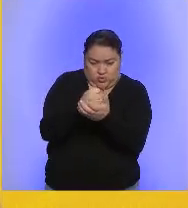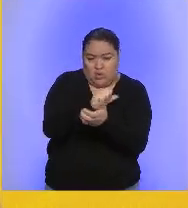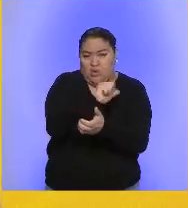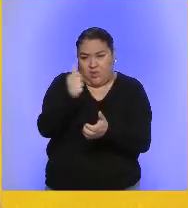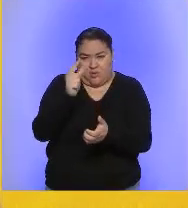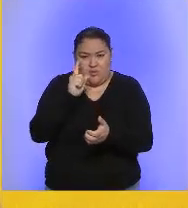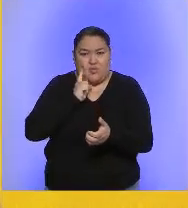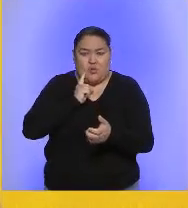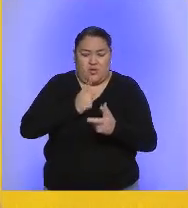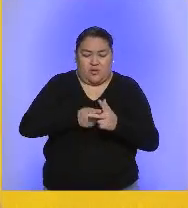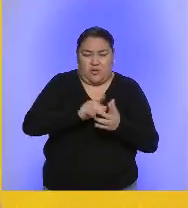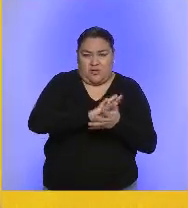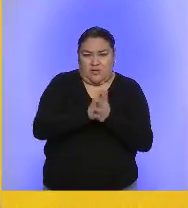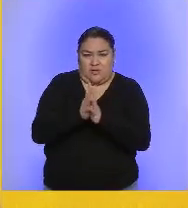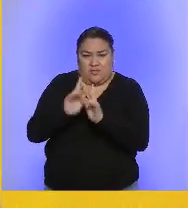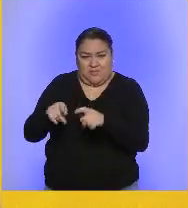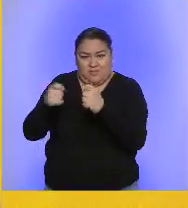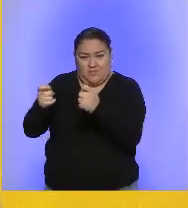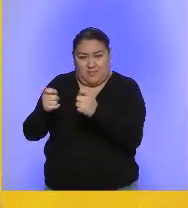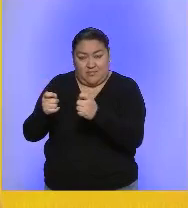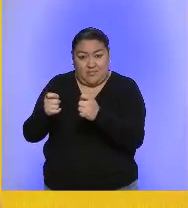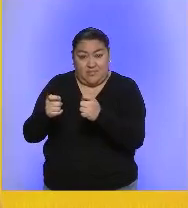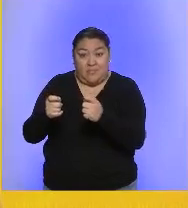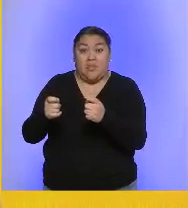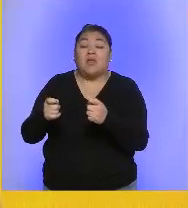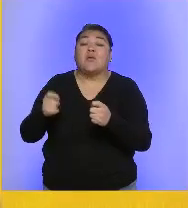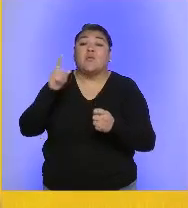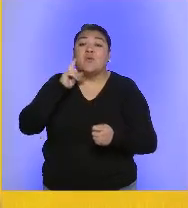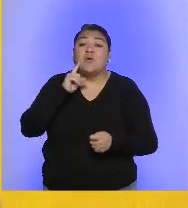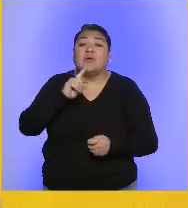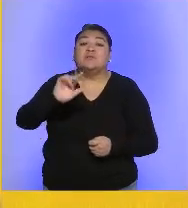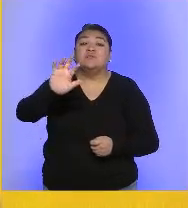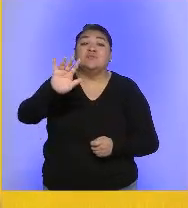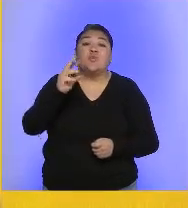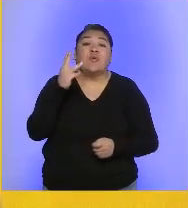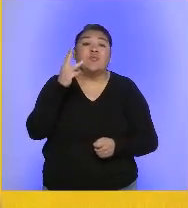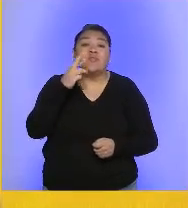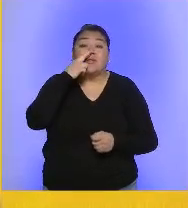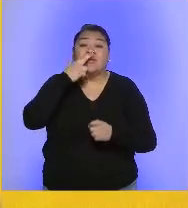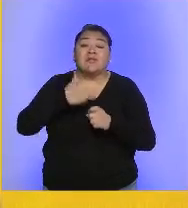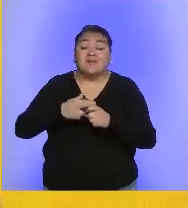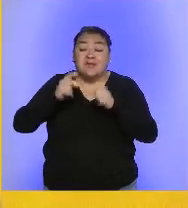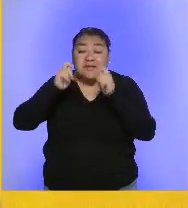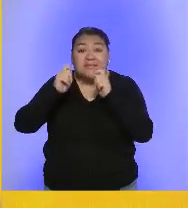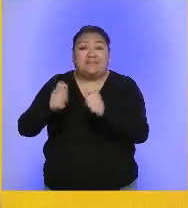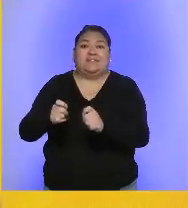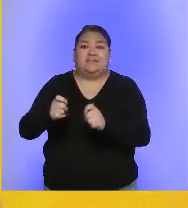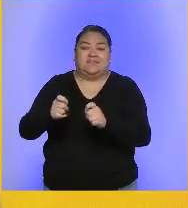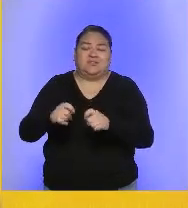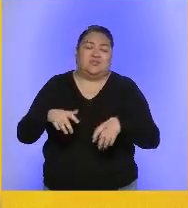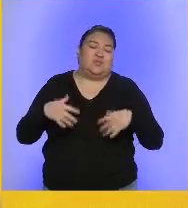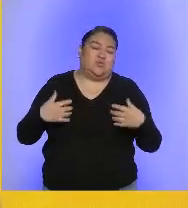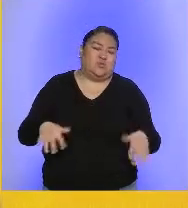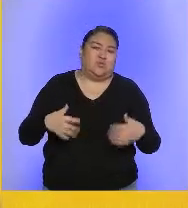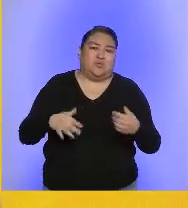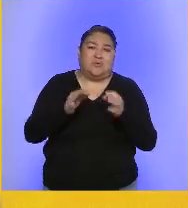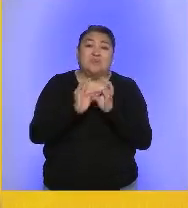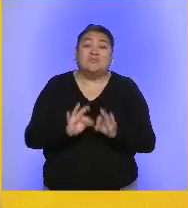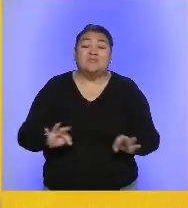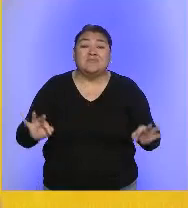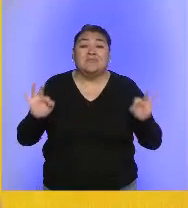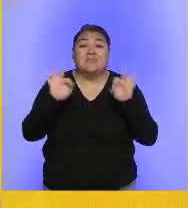53 regidoras. Esto es muy importante por el avance de la paridad. Otro tema